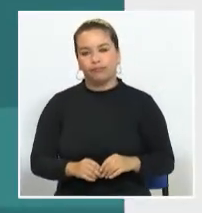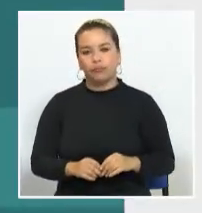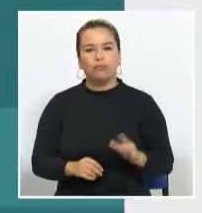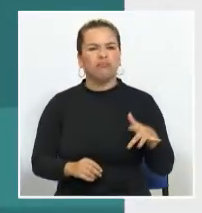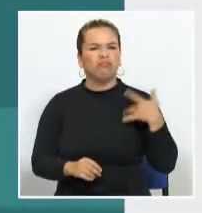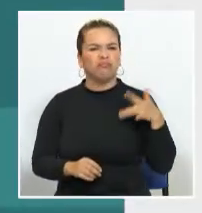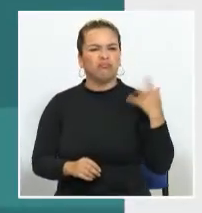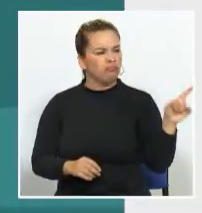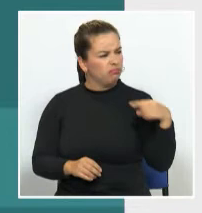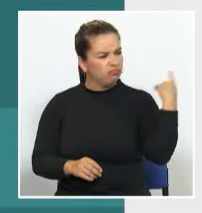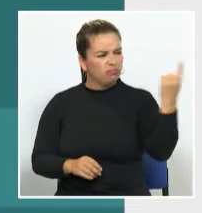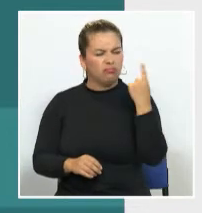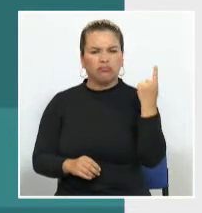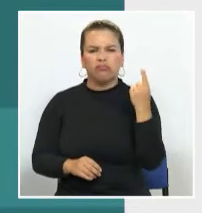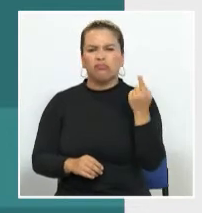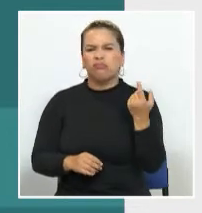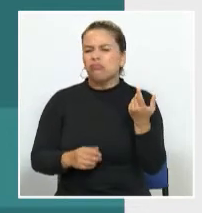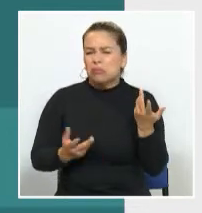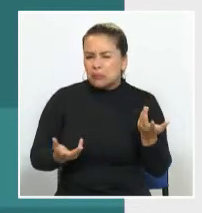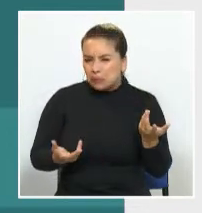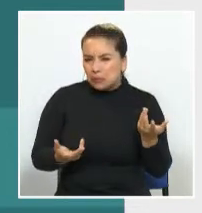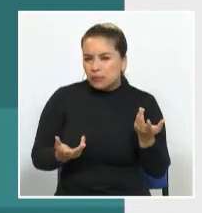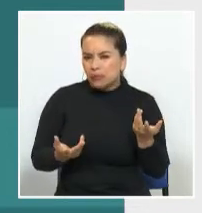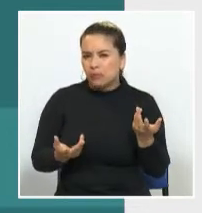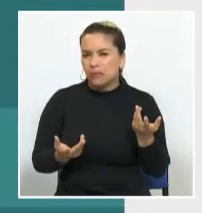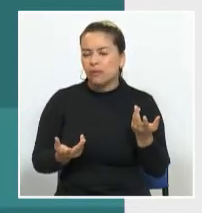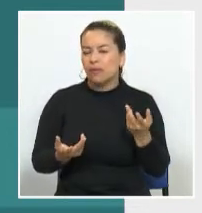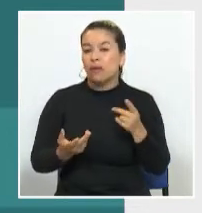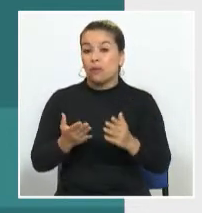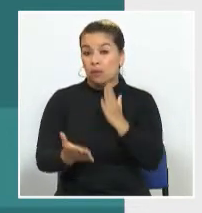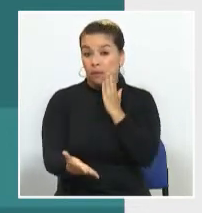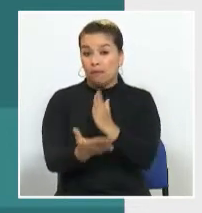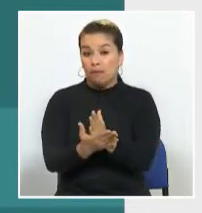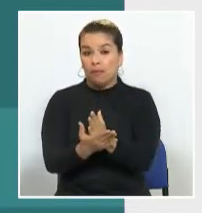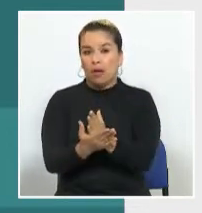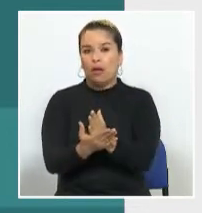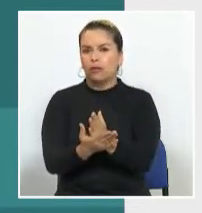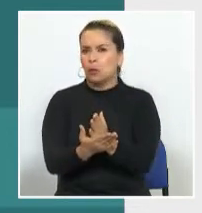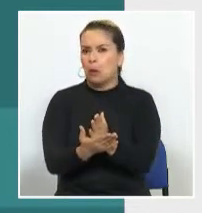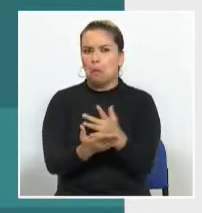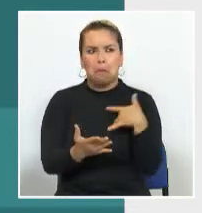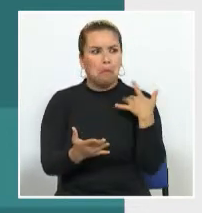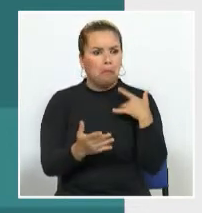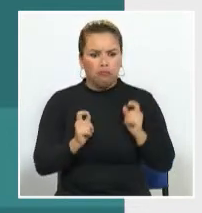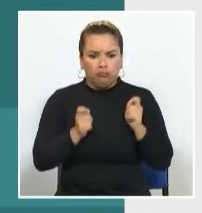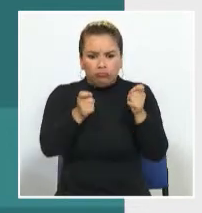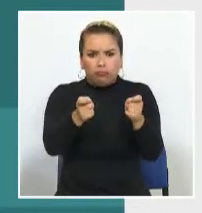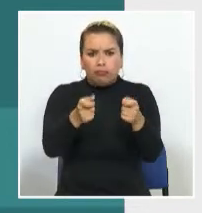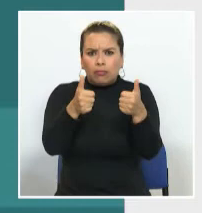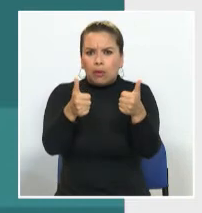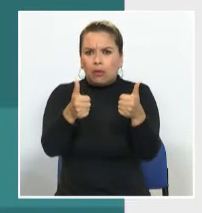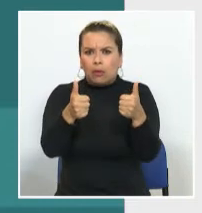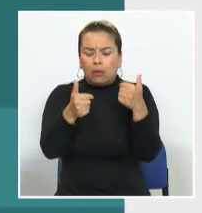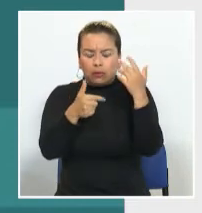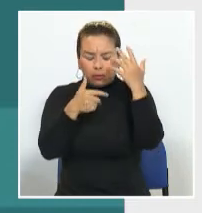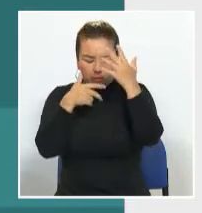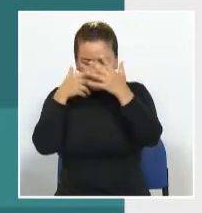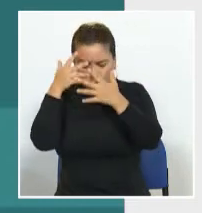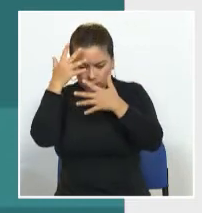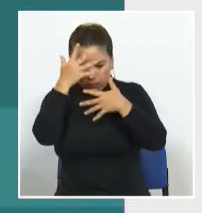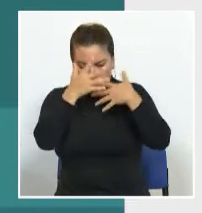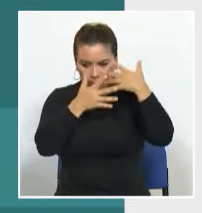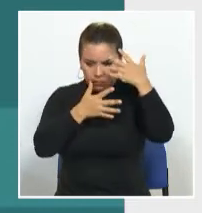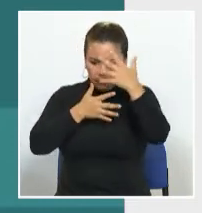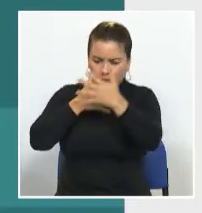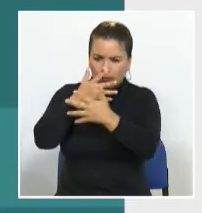presión alta, como les decía, cuando se presentan son muy inespecíficos. Me puedo sentir un poco mareado, puedo sentir un poco de